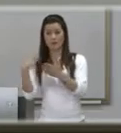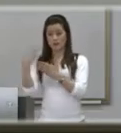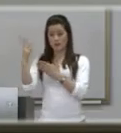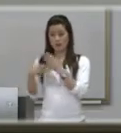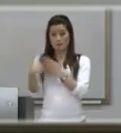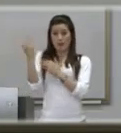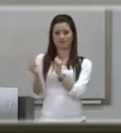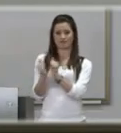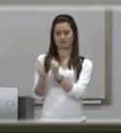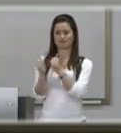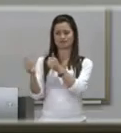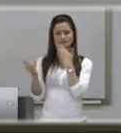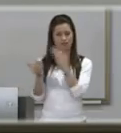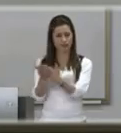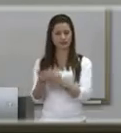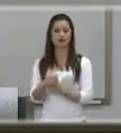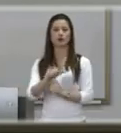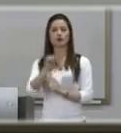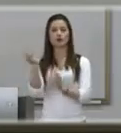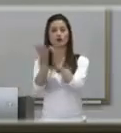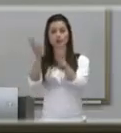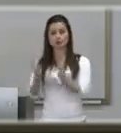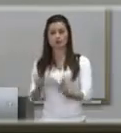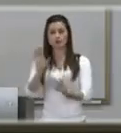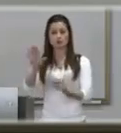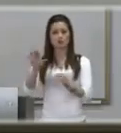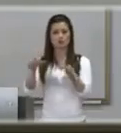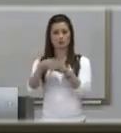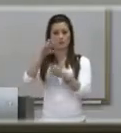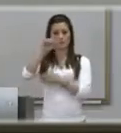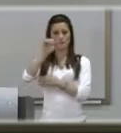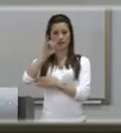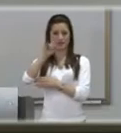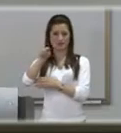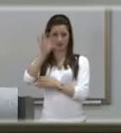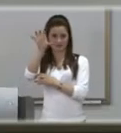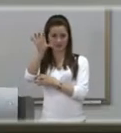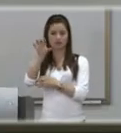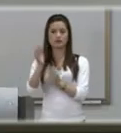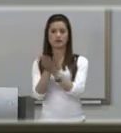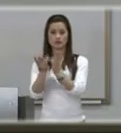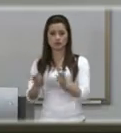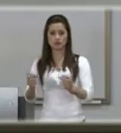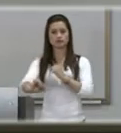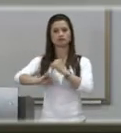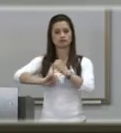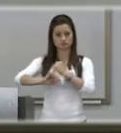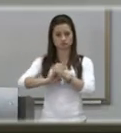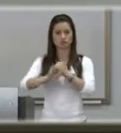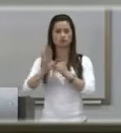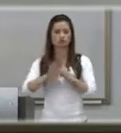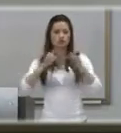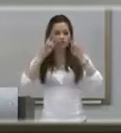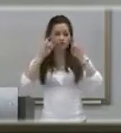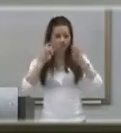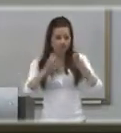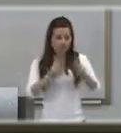proyecto, y estudiantes de País que también trabajaron en la investigación